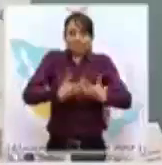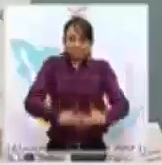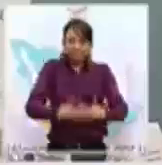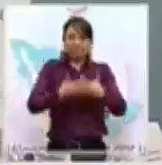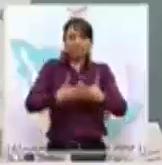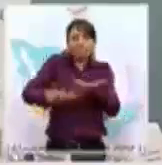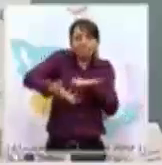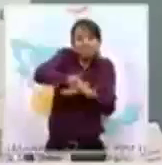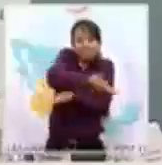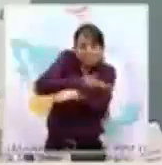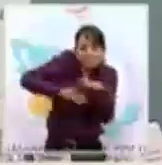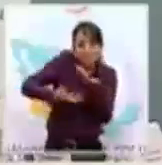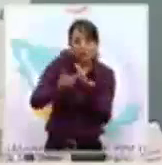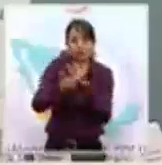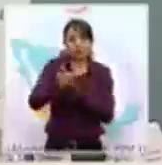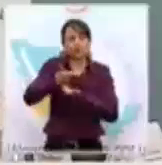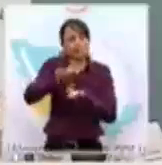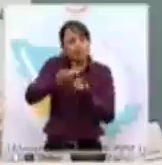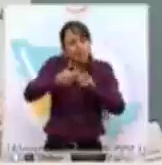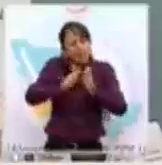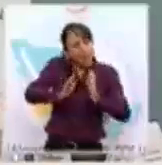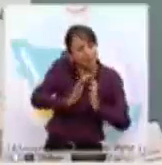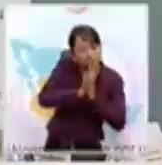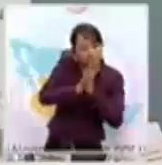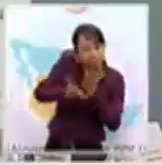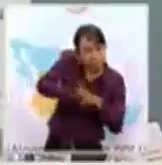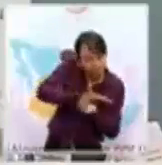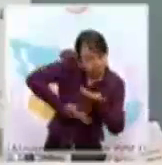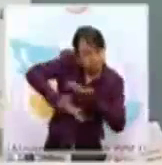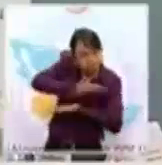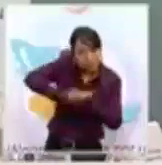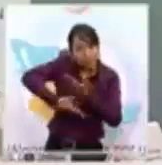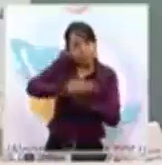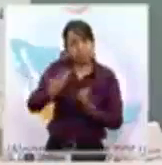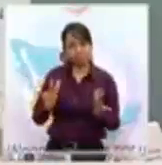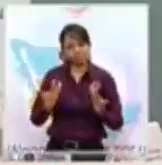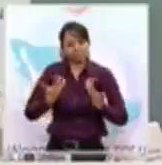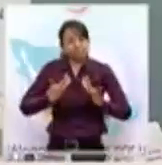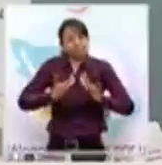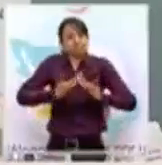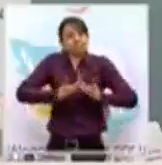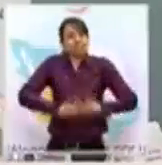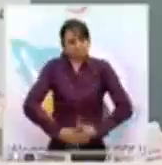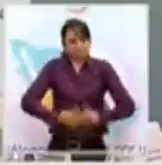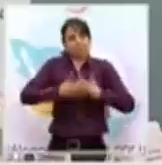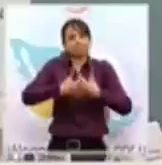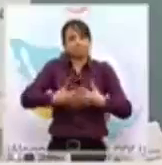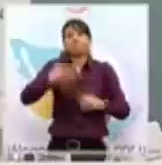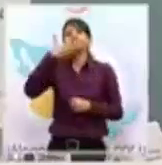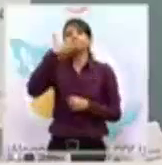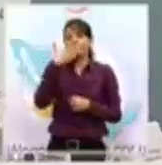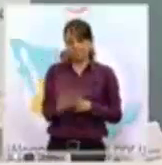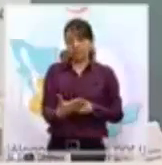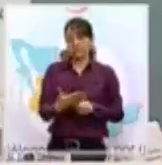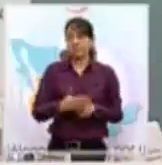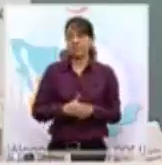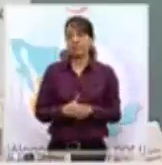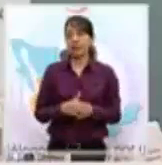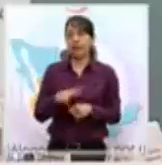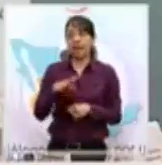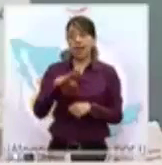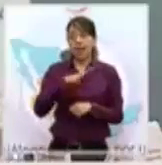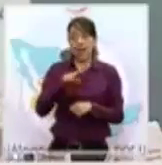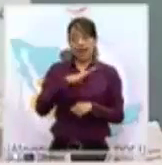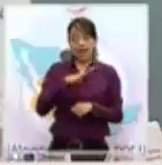en este momento. Así las cosas, nosotros tenemos varios escenarios que en